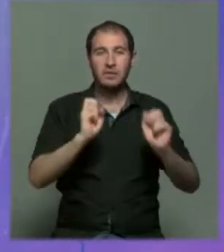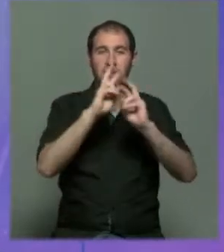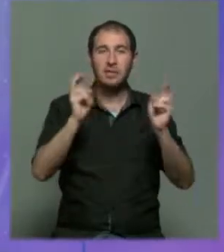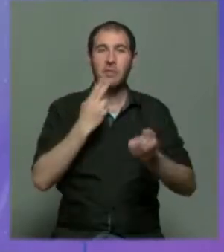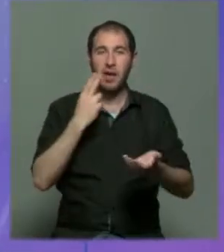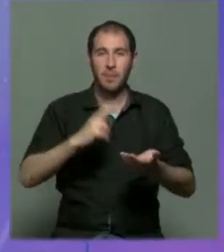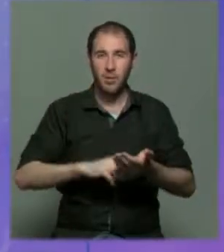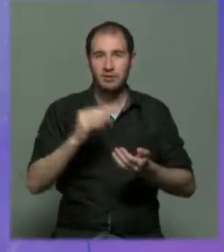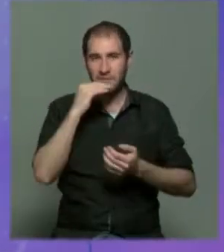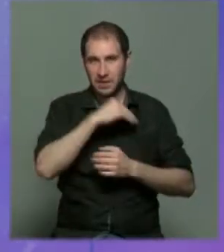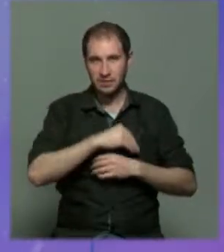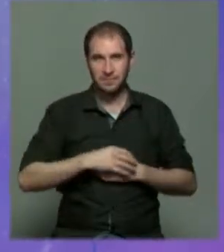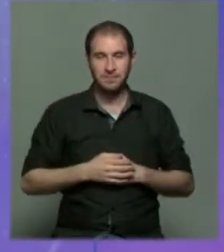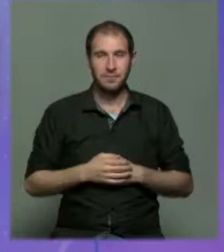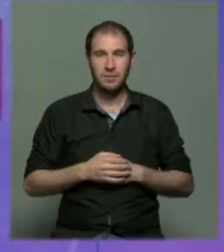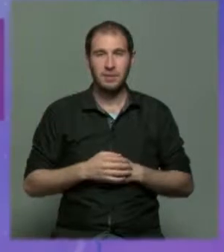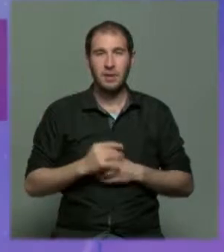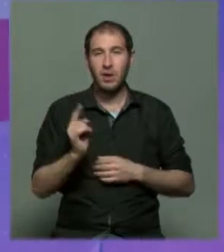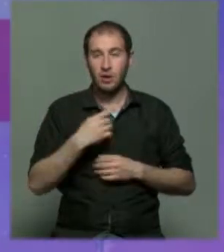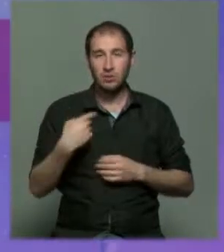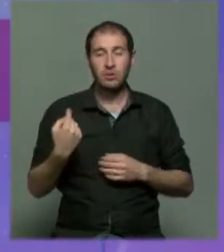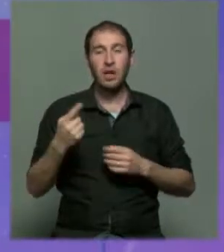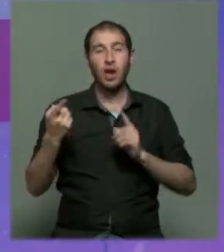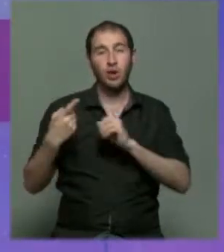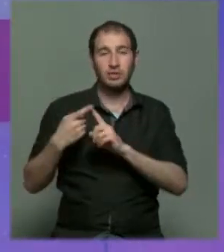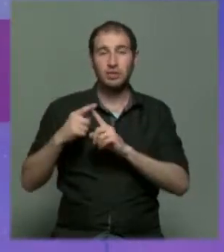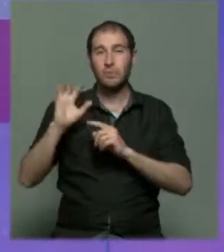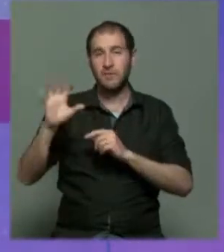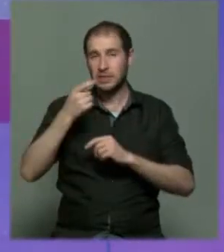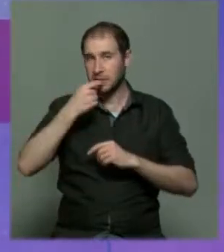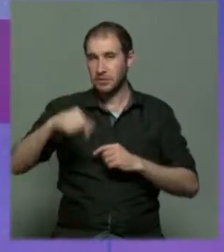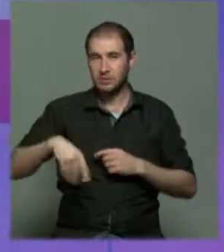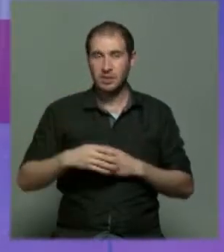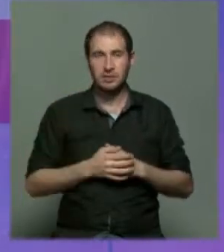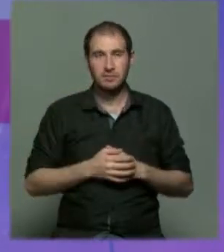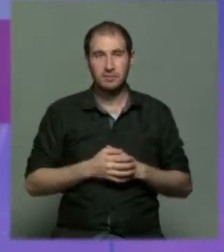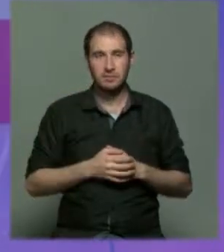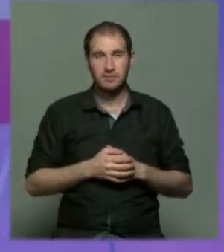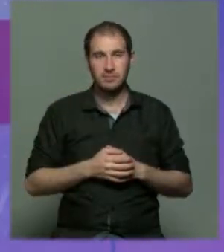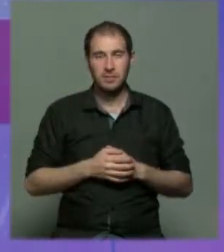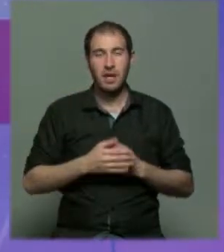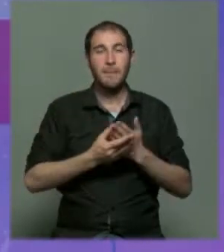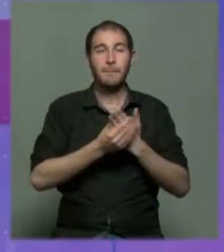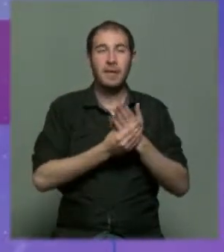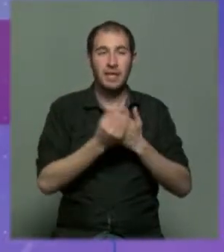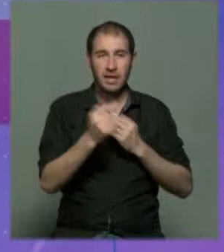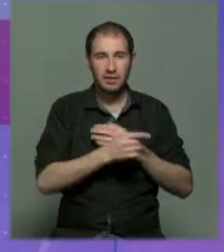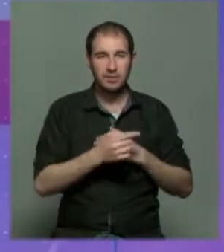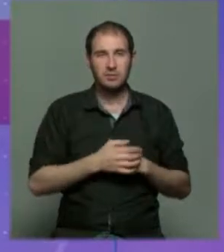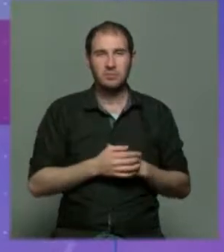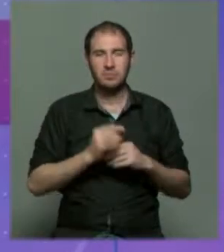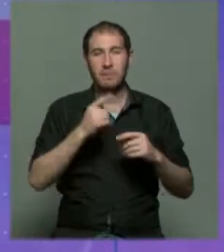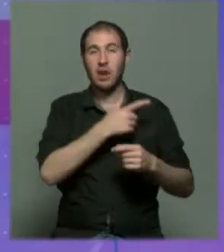al impuesto del vino. Por eso nos hemos puesto en contacto con la provincia de Mendoza, con el ministro y a través de